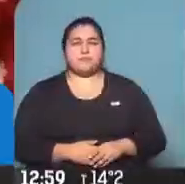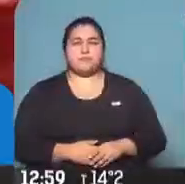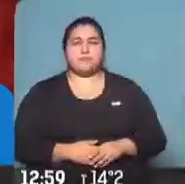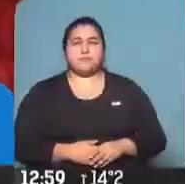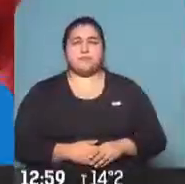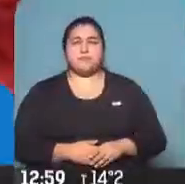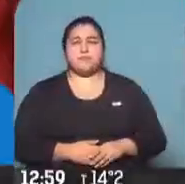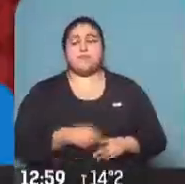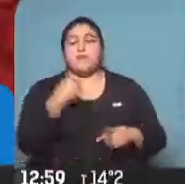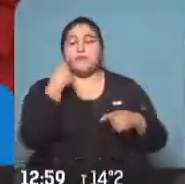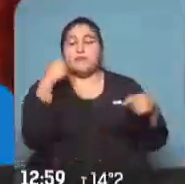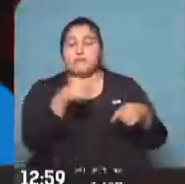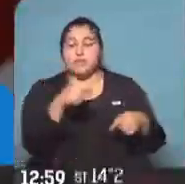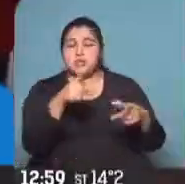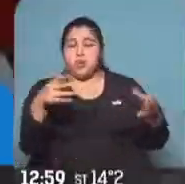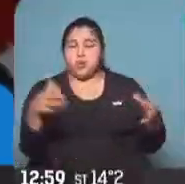instituto